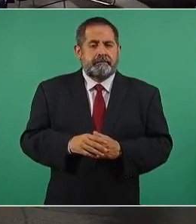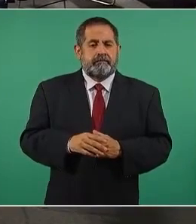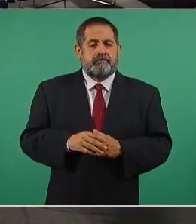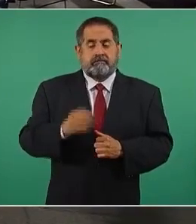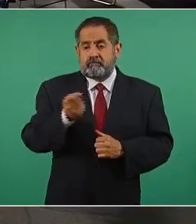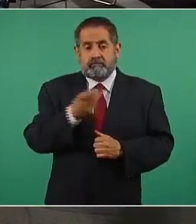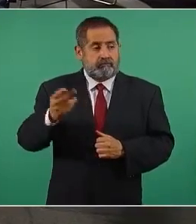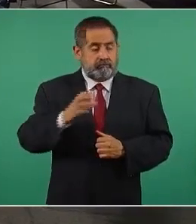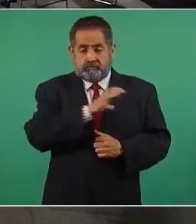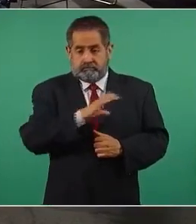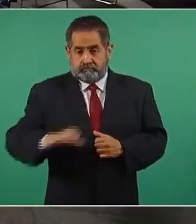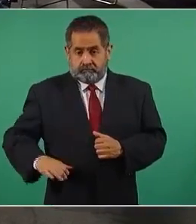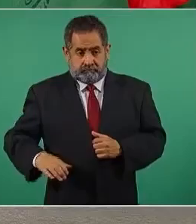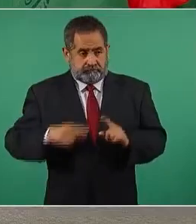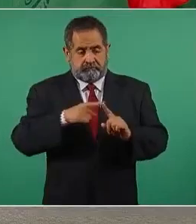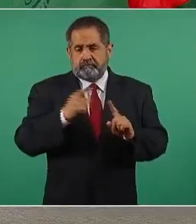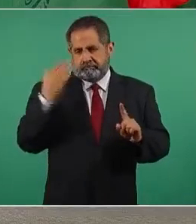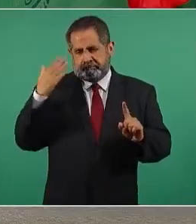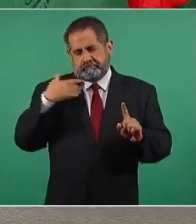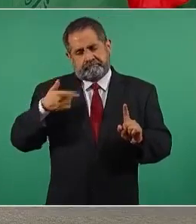uno de los candidatos que asesinaron